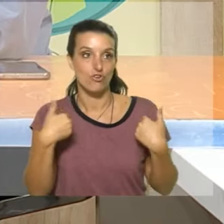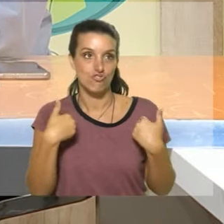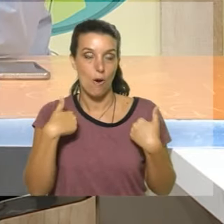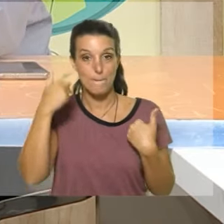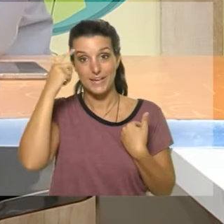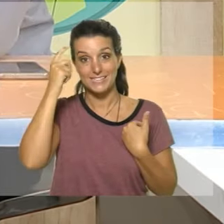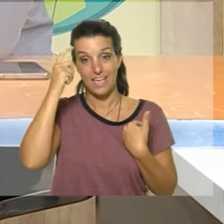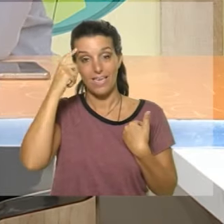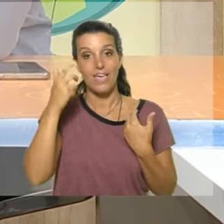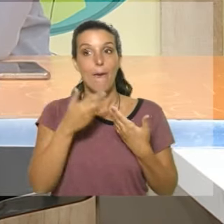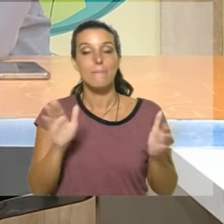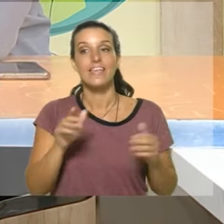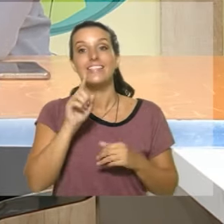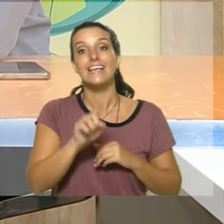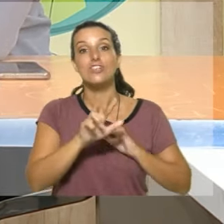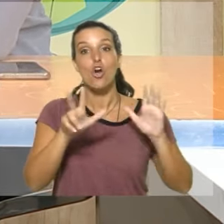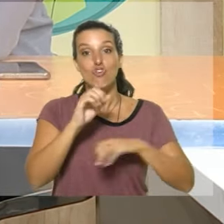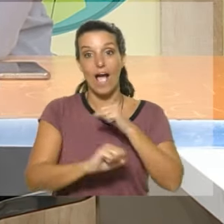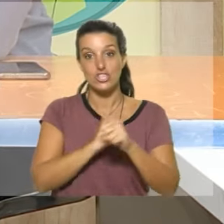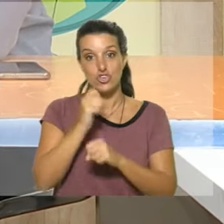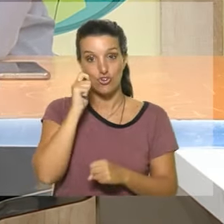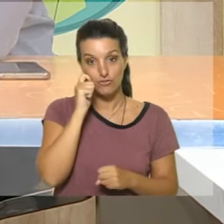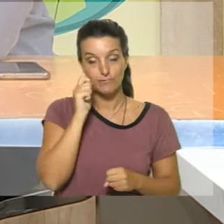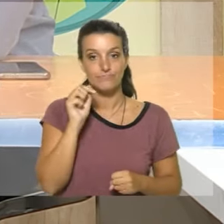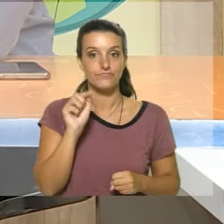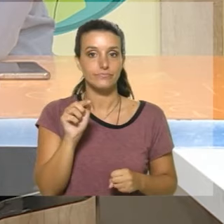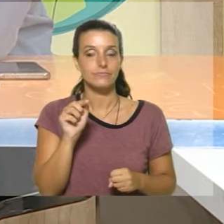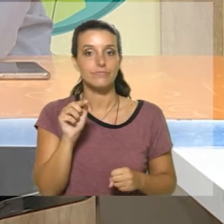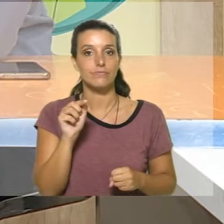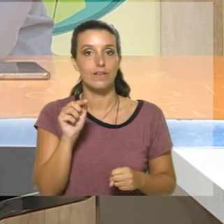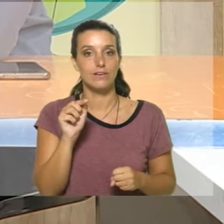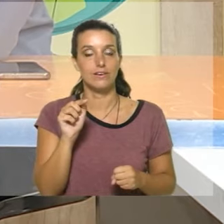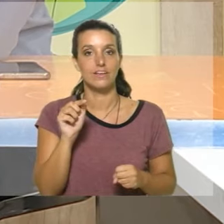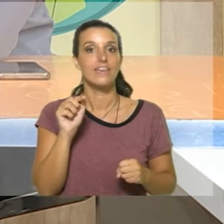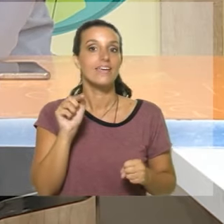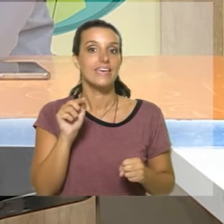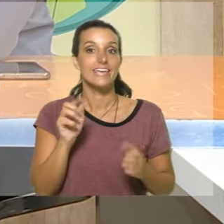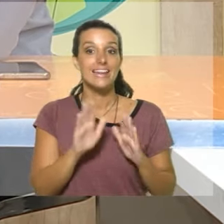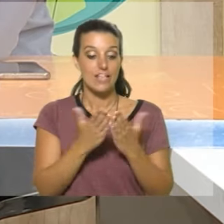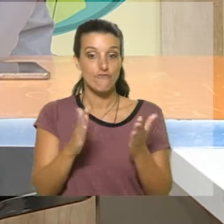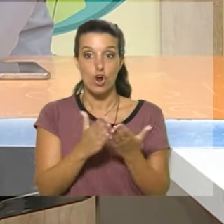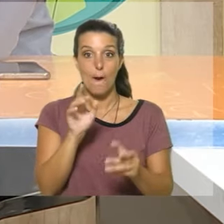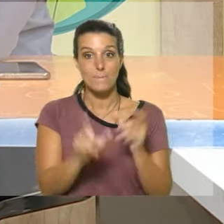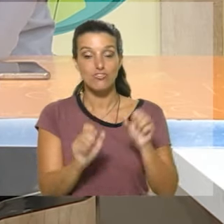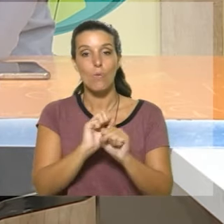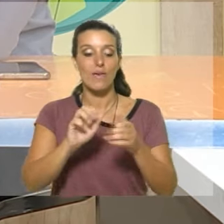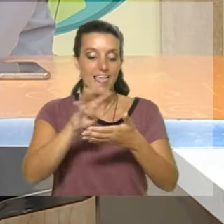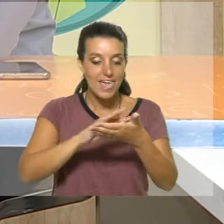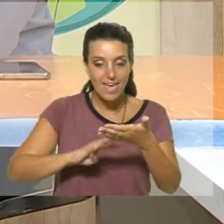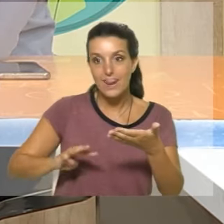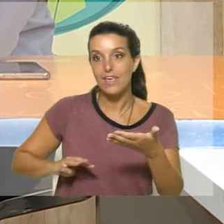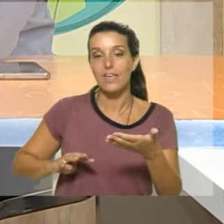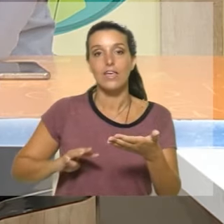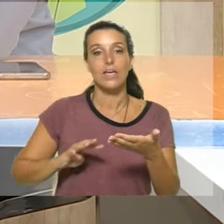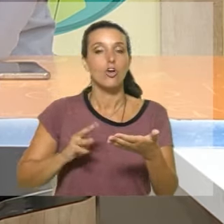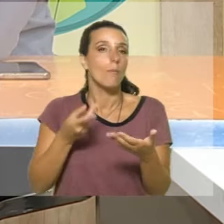pensé a partir de los 18 años eh Y está el libro la persona lo puede leer como